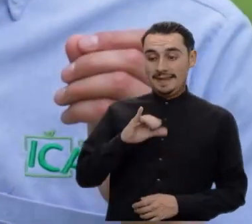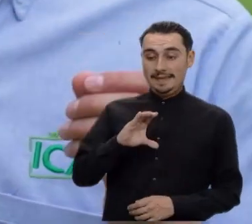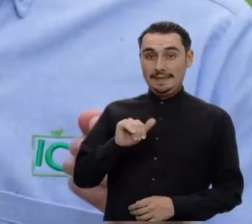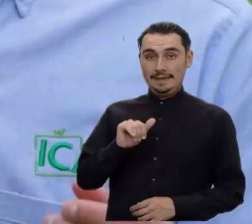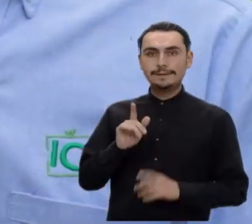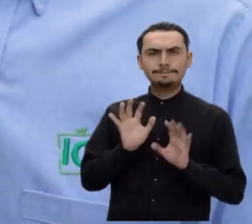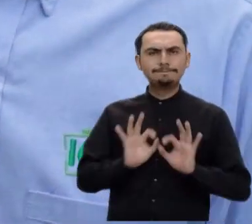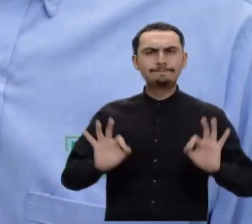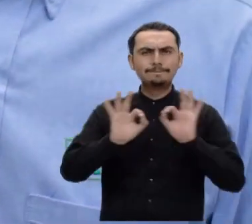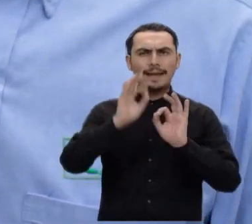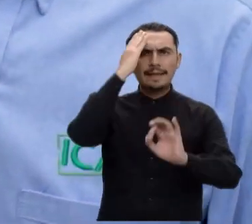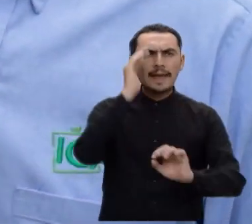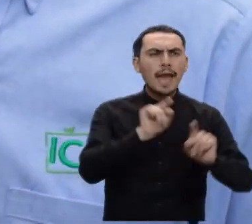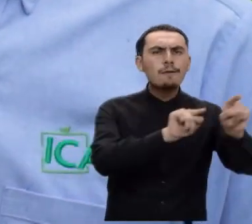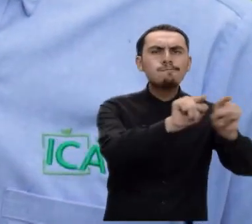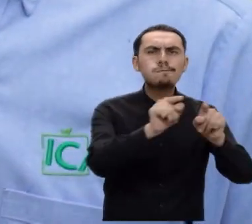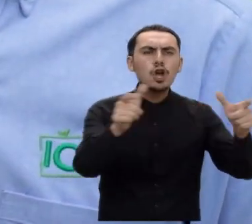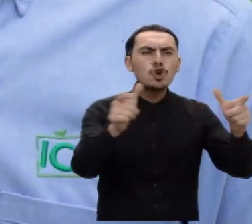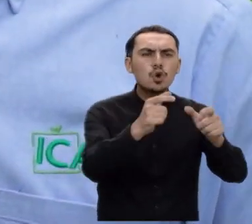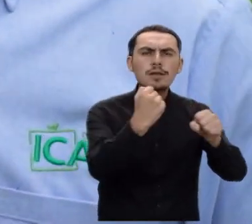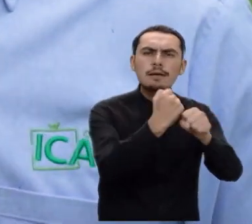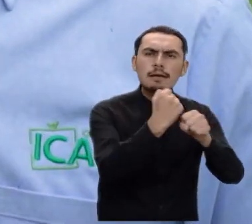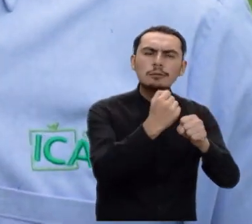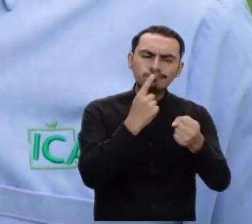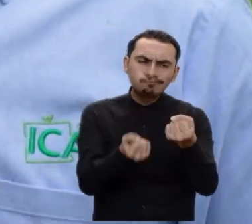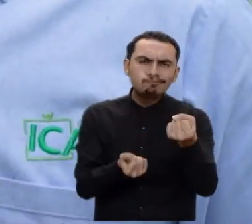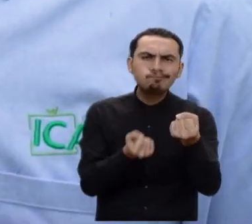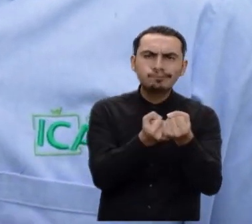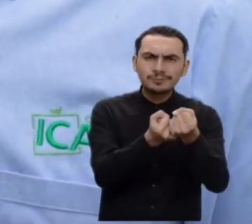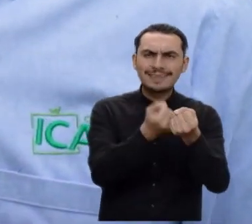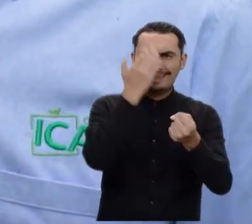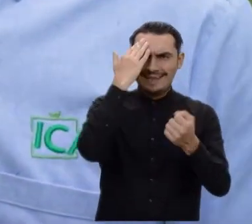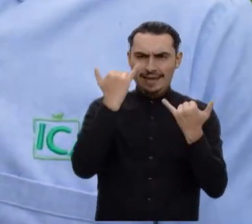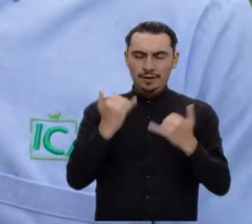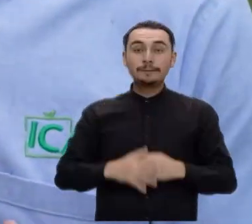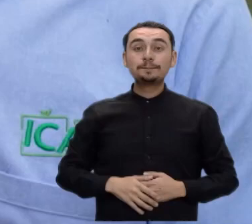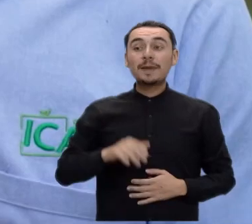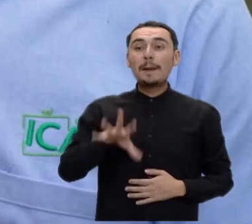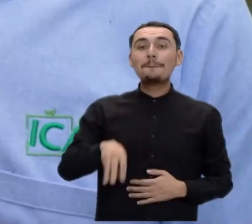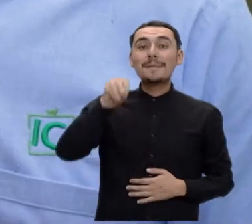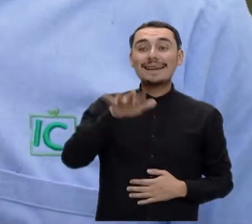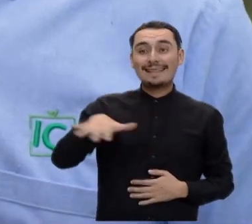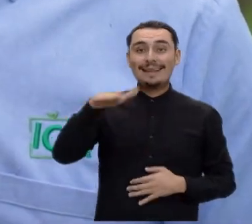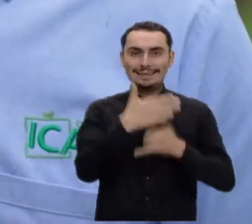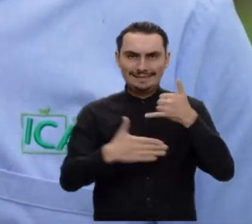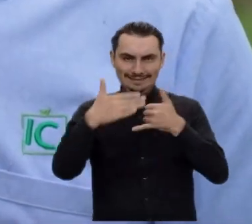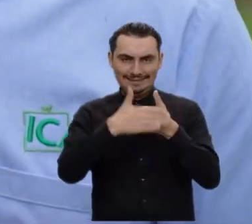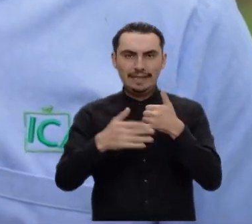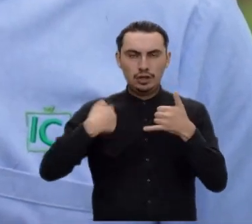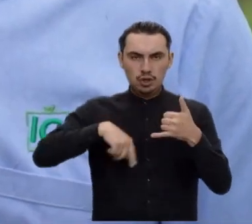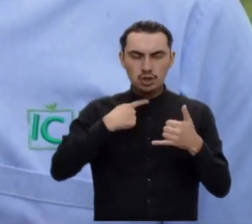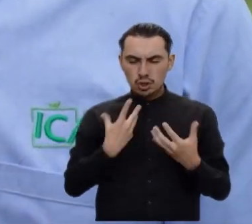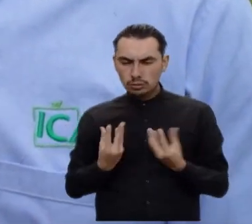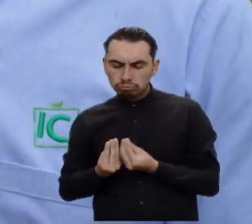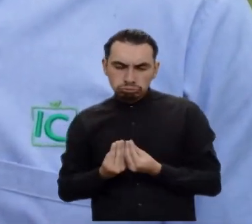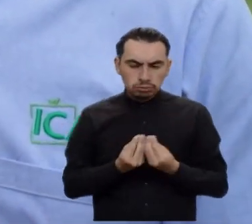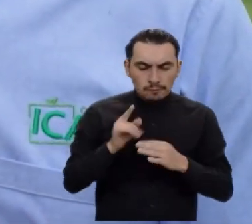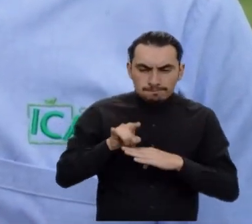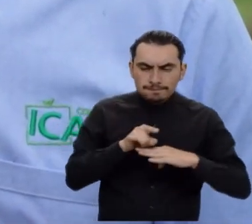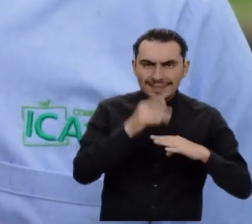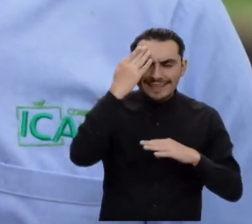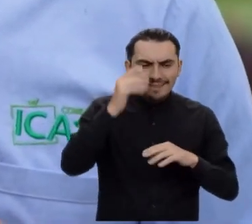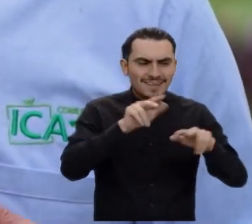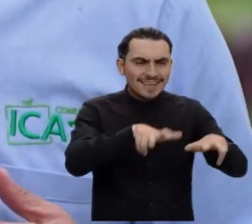Para el ICA es muy importante apoyar a los pequeños productores agropecuarios del país. En el departamento del Magdalena, personal del instituto hace seguimiento